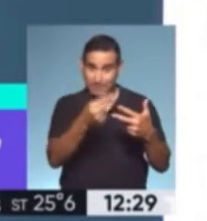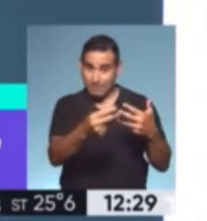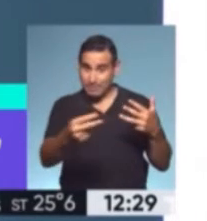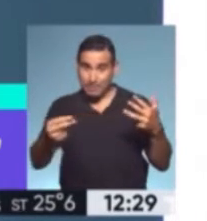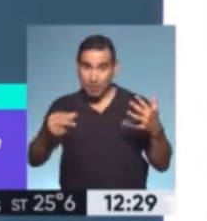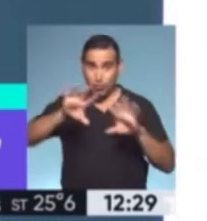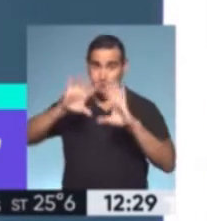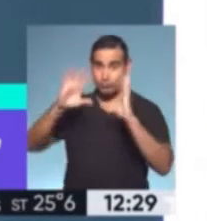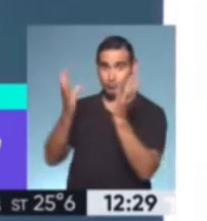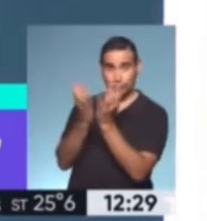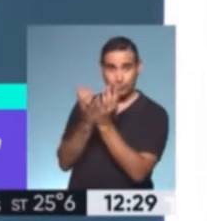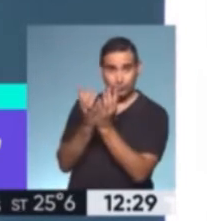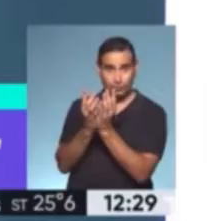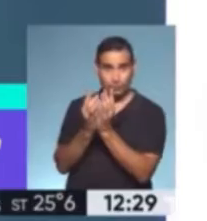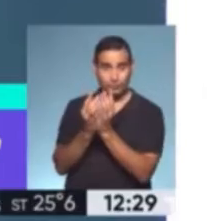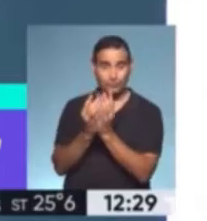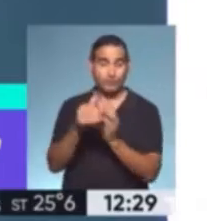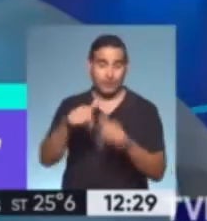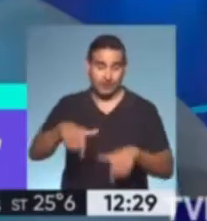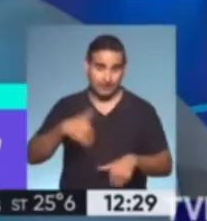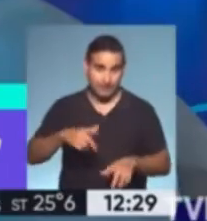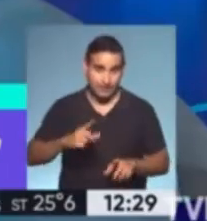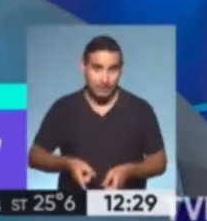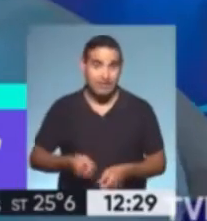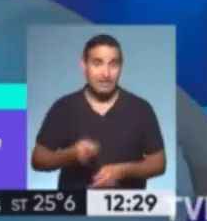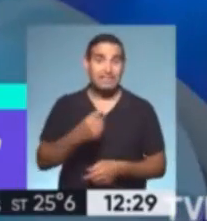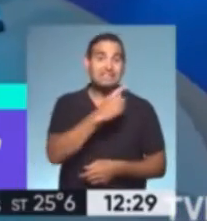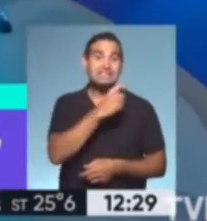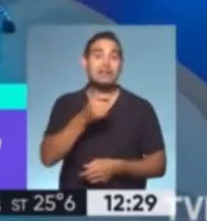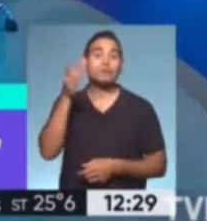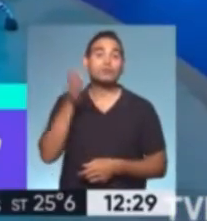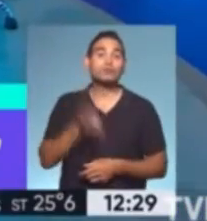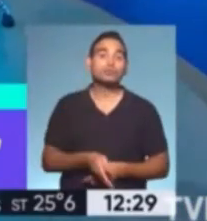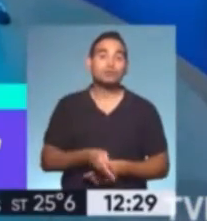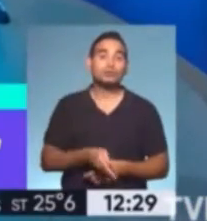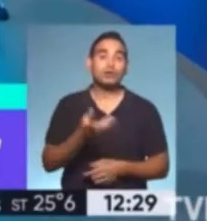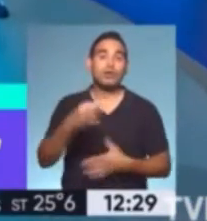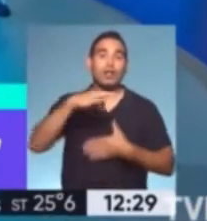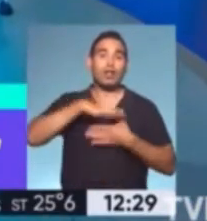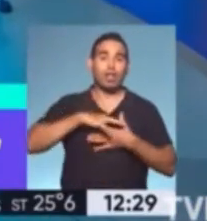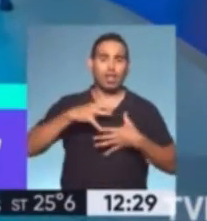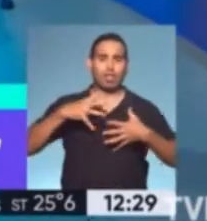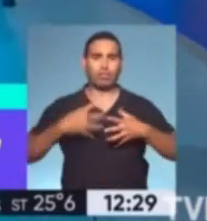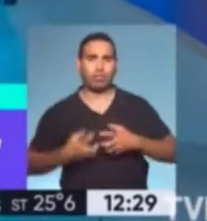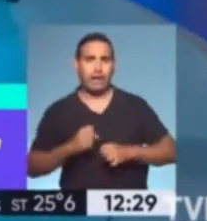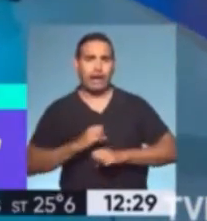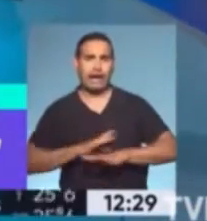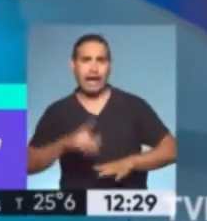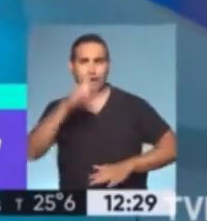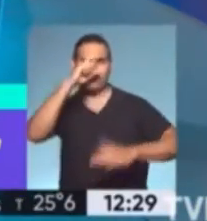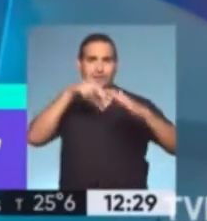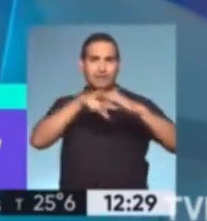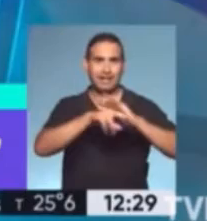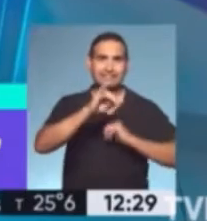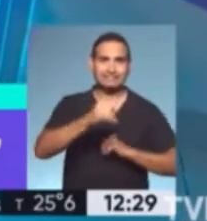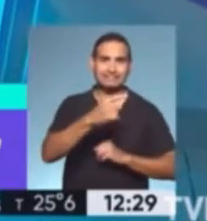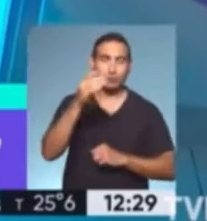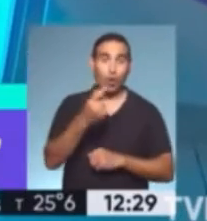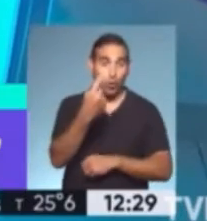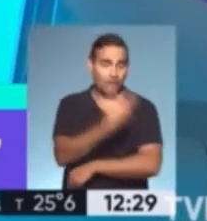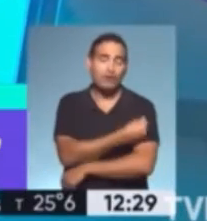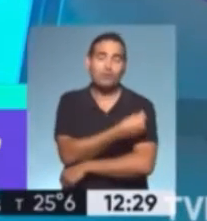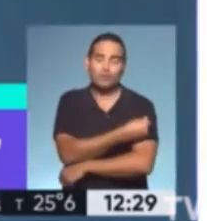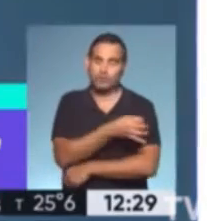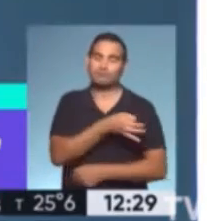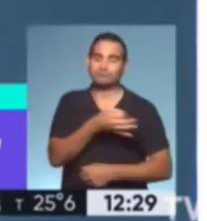mundo y las que se están aplicando acá en Argentina, 100% evitan la enfermedad grave, las hospitalizaciones. ¿Con una sola dosis? Con